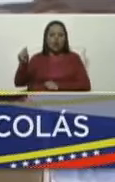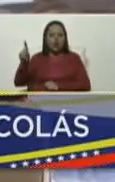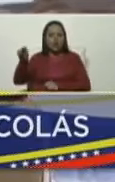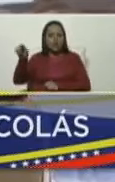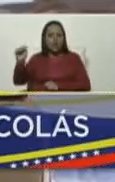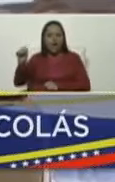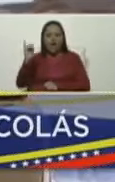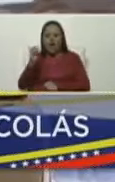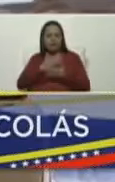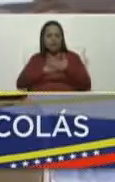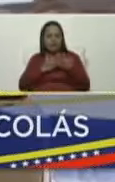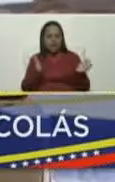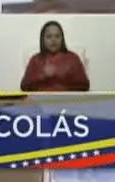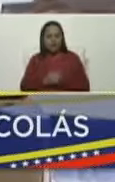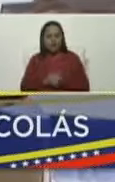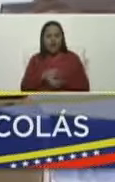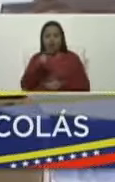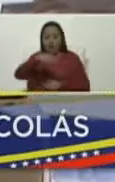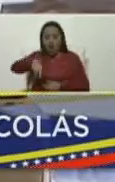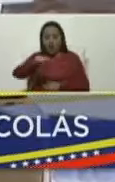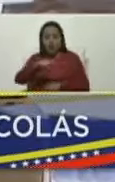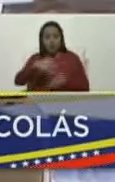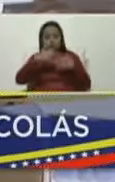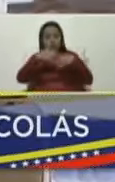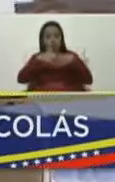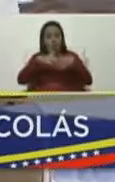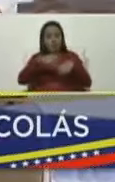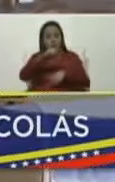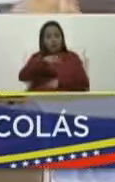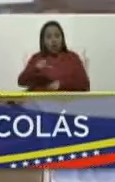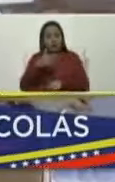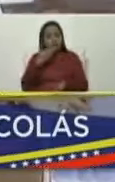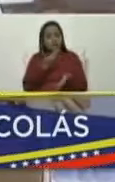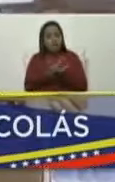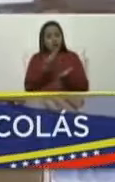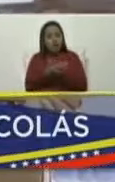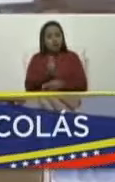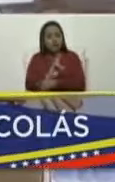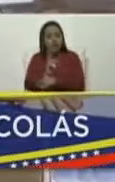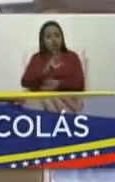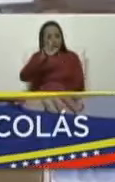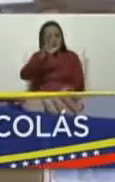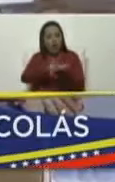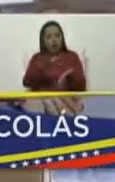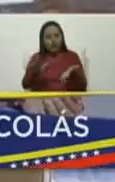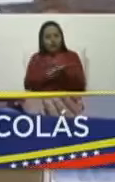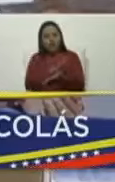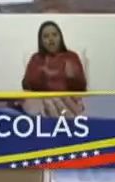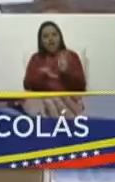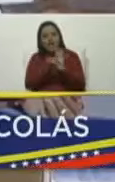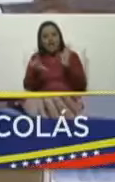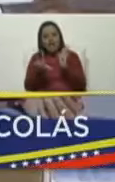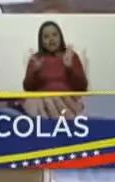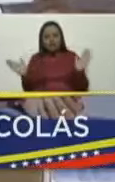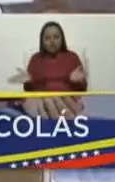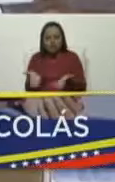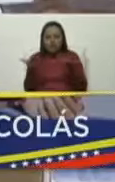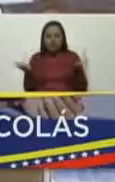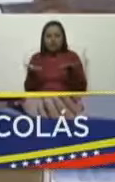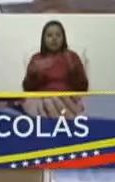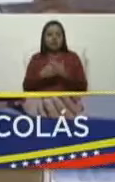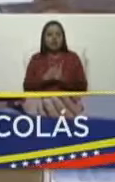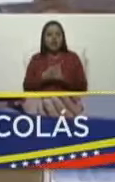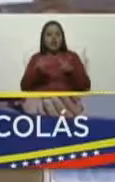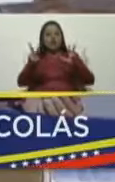Y ellos me propusieron acelerar la aprobación de la ley de fomento